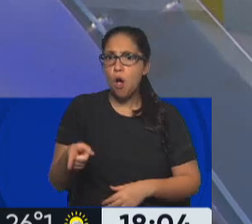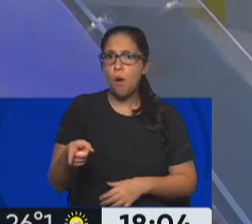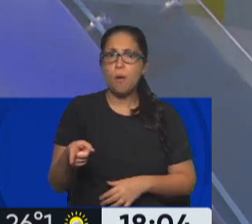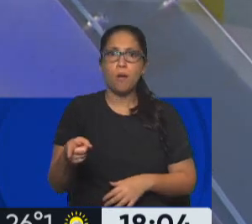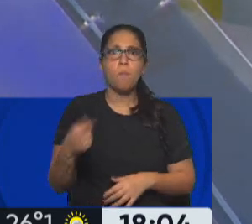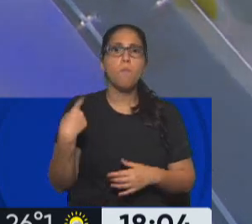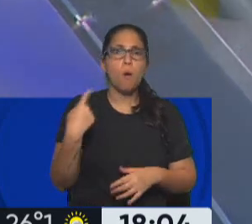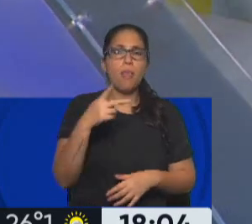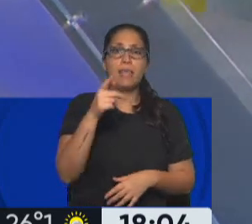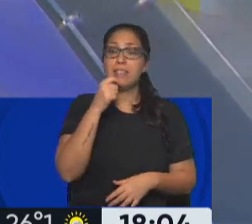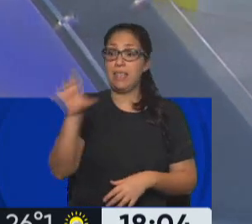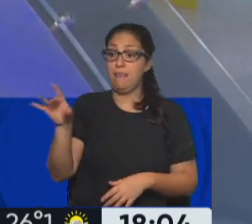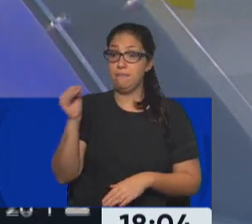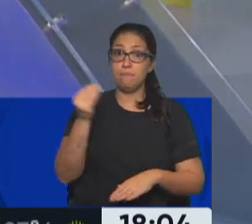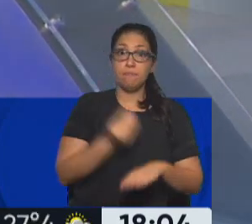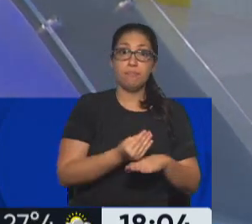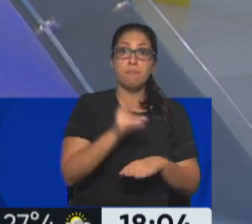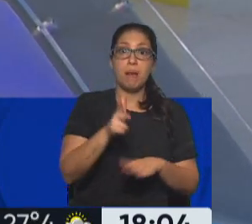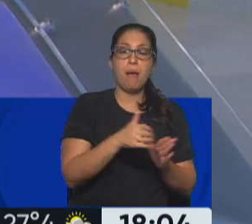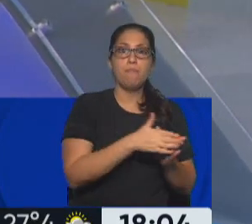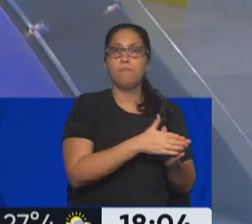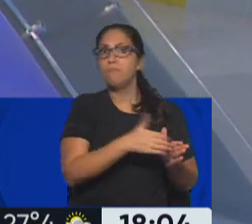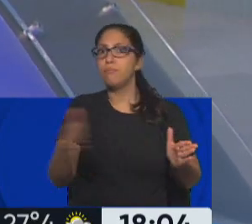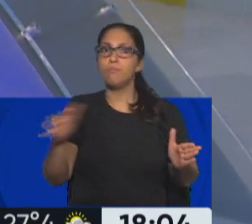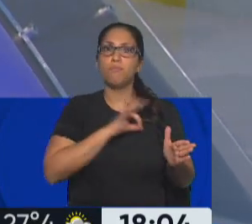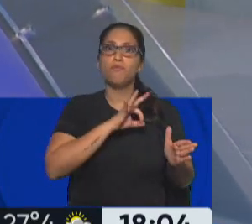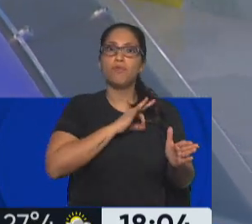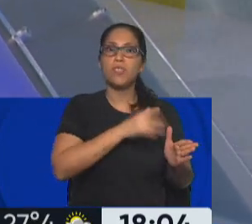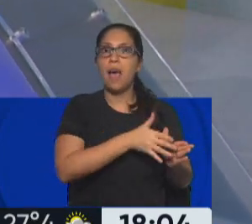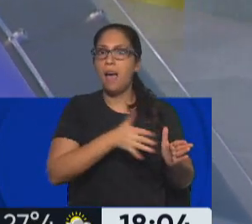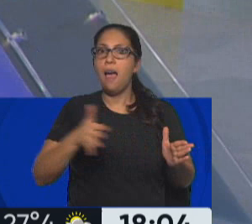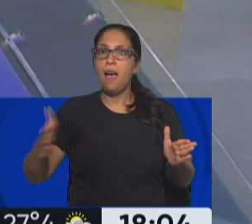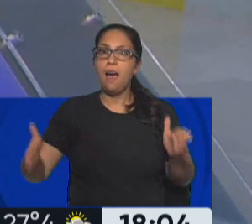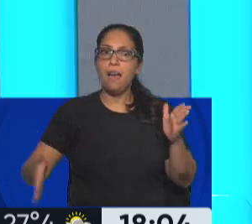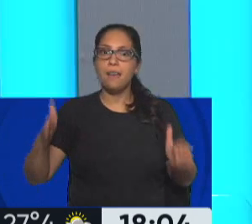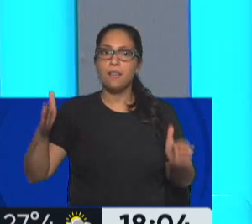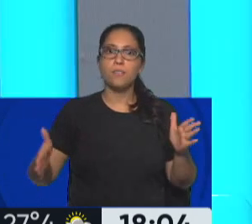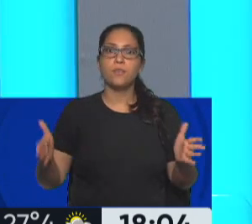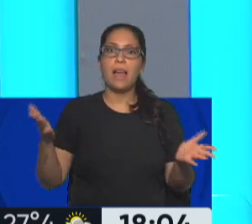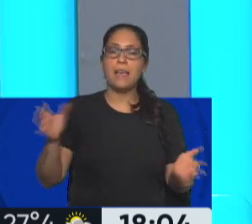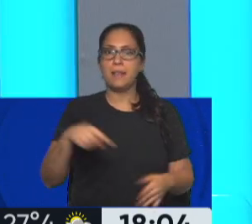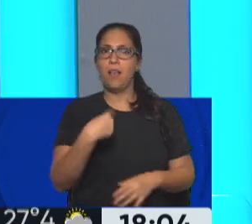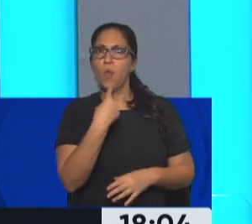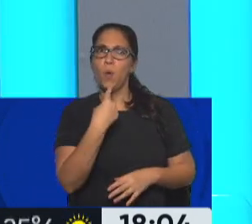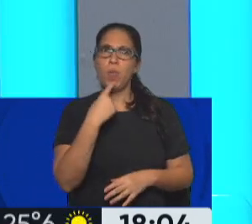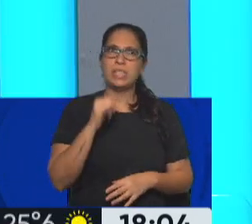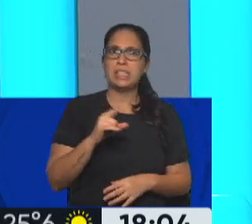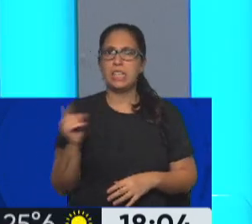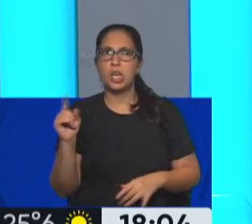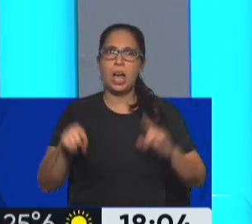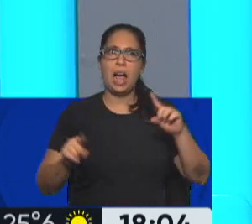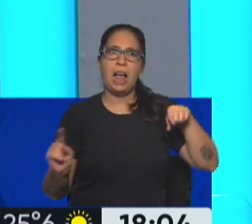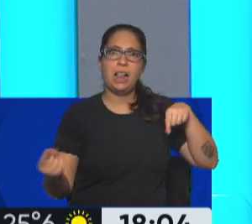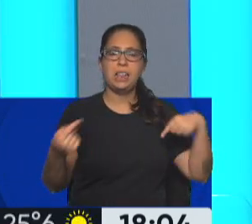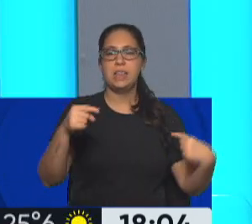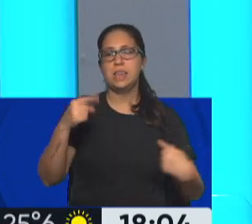papado de posiblemente muchos años. Entonces esto también generaba ahí algunas dudas o cuestionamientos de qué podía llegar a pasar también